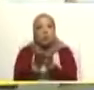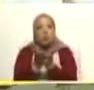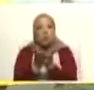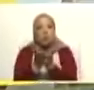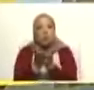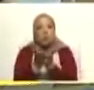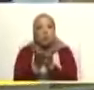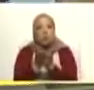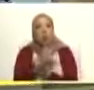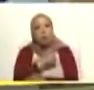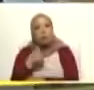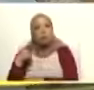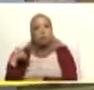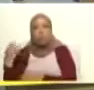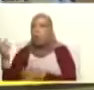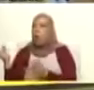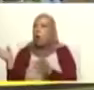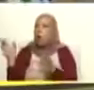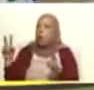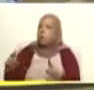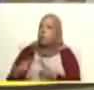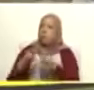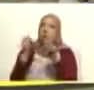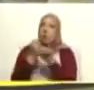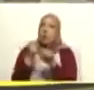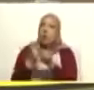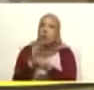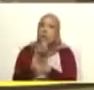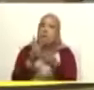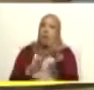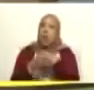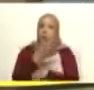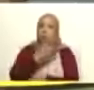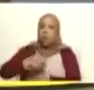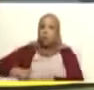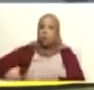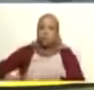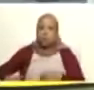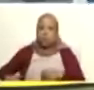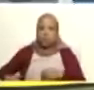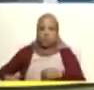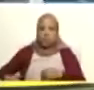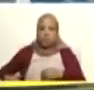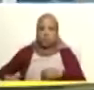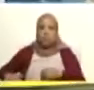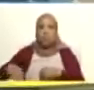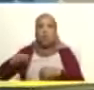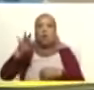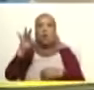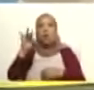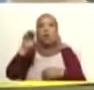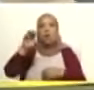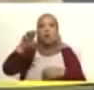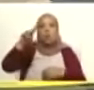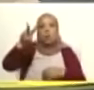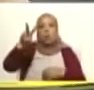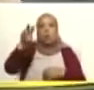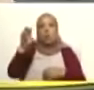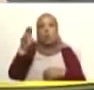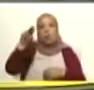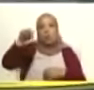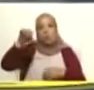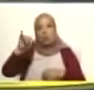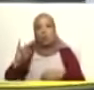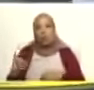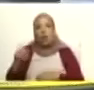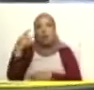quería, presidente, aquí me encuentro con la vicepresidenta de la FEBEN, están las voceras parroquiales,